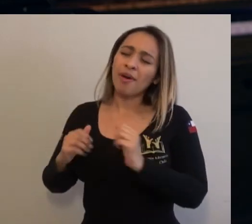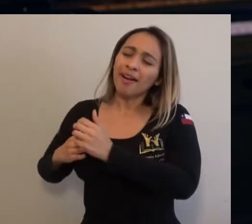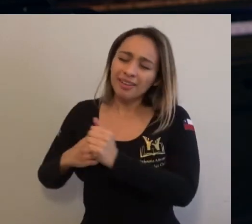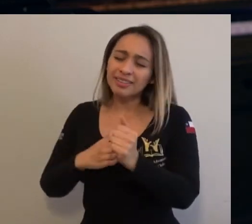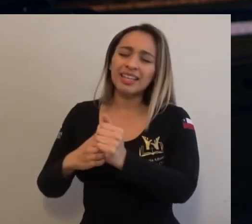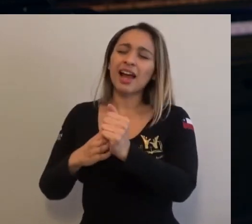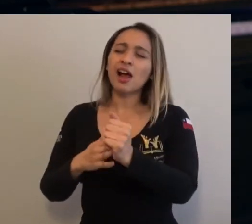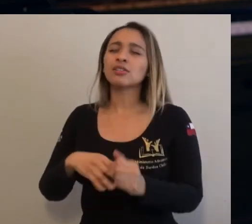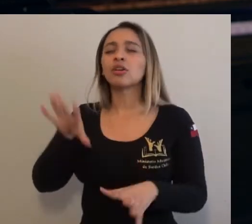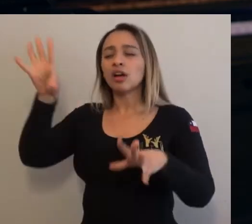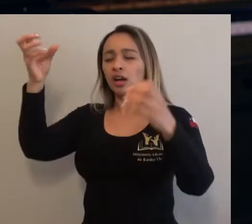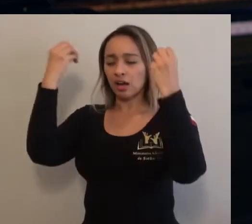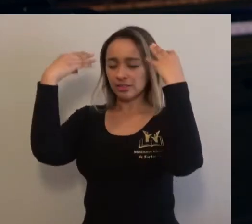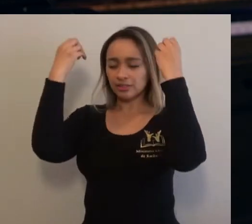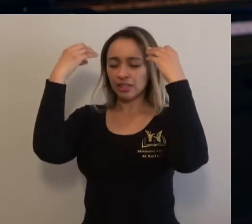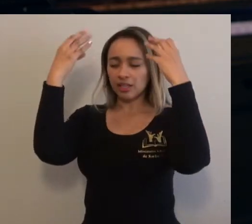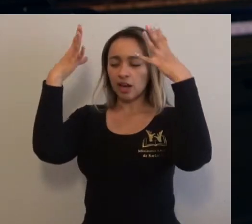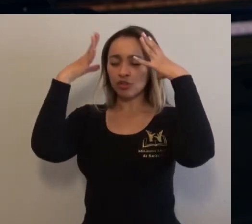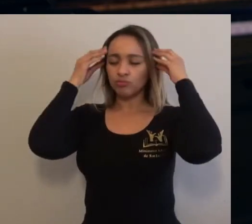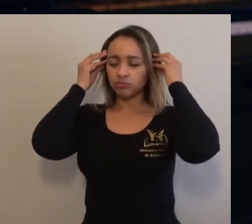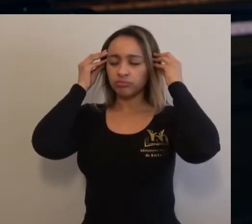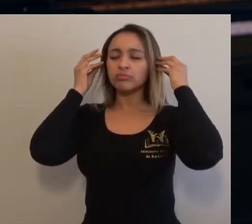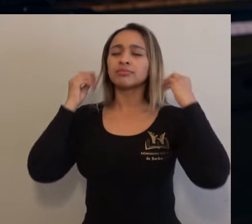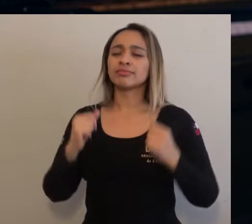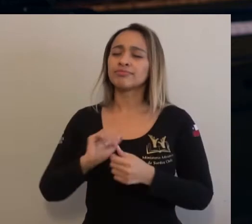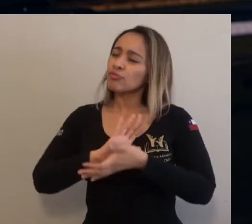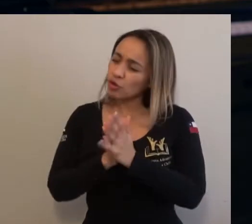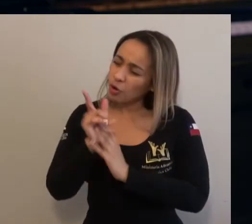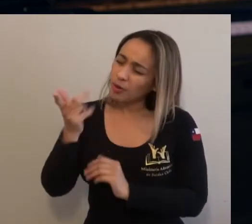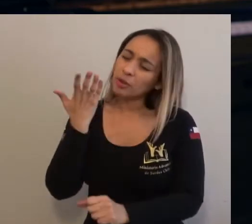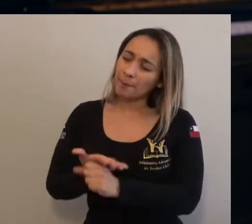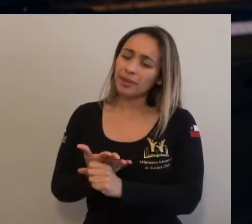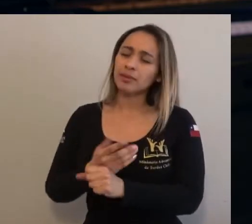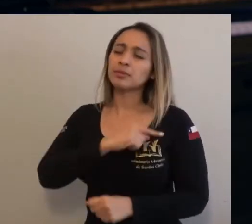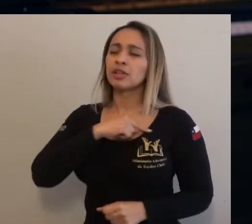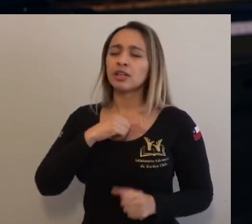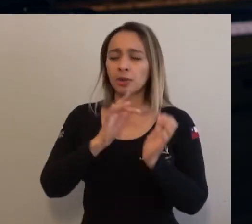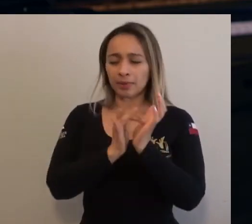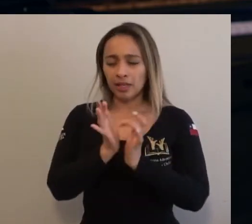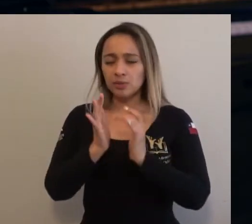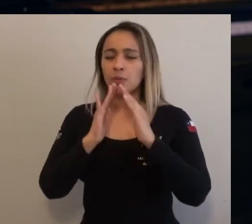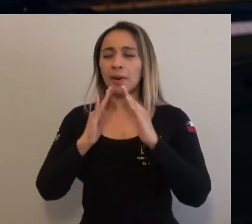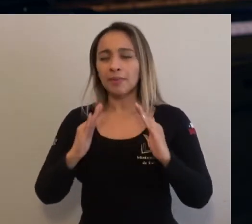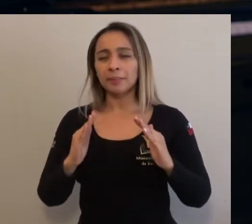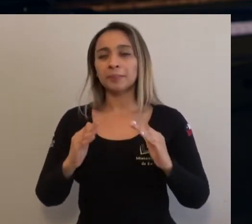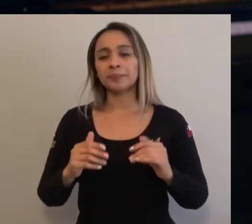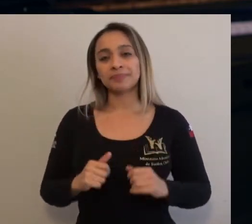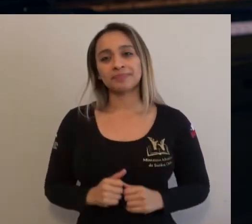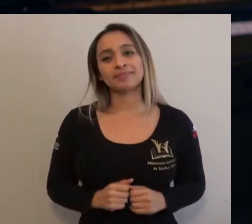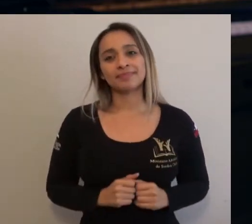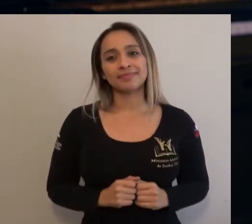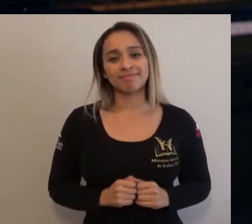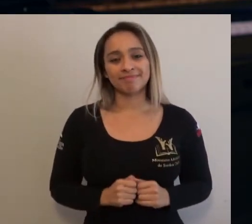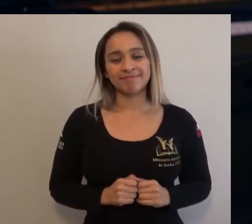guiarnos y orientarnos y enseñarnos lo que no sabemos. Señor, todo esto te lo pedimos en el nombre de Cristo Jesús. Amén.